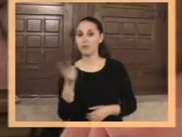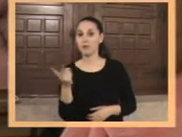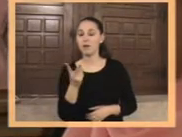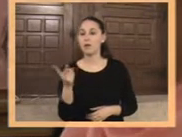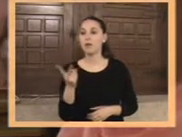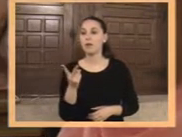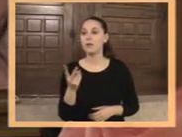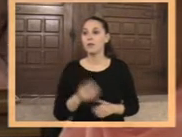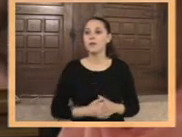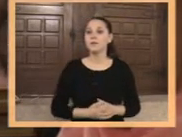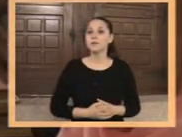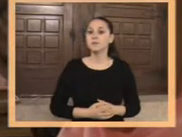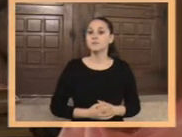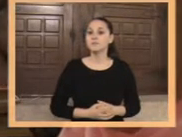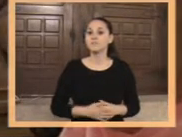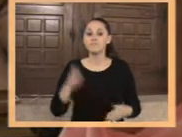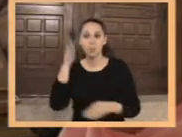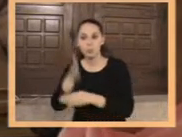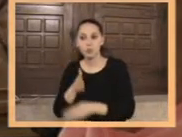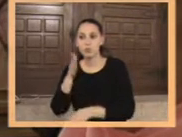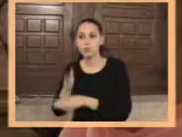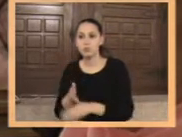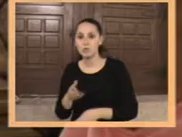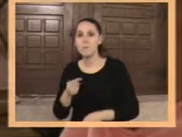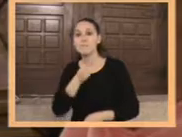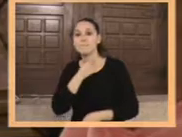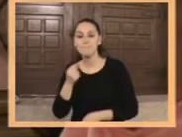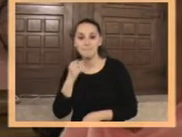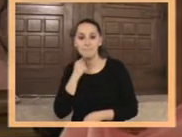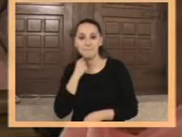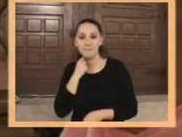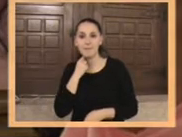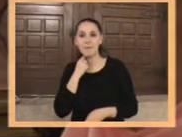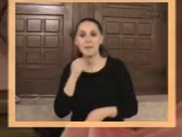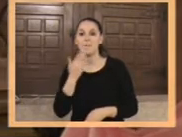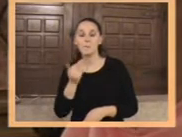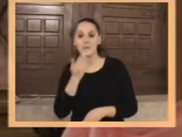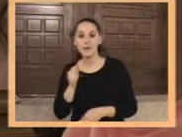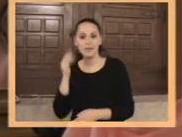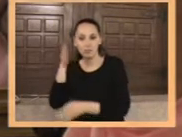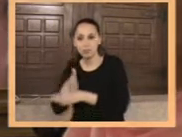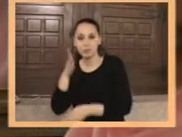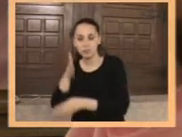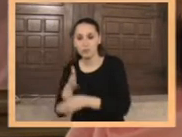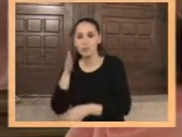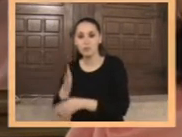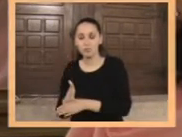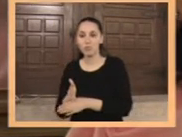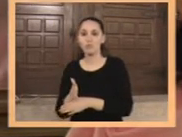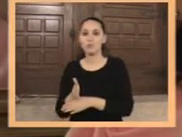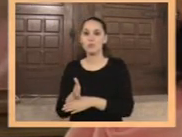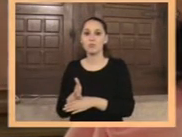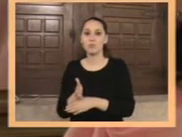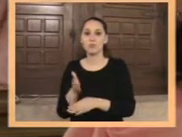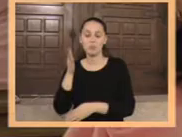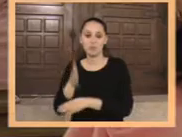que no se puede estar es yendo a Mérida, el alcalde de Plasencia, cuando ejerce de portavoz del Partido Popular y le pega con una mano al